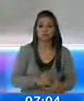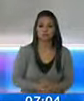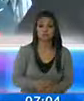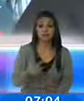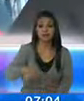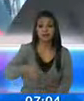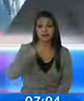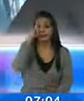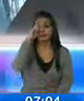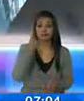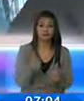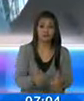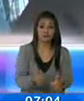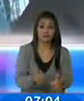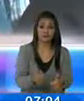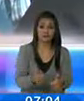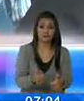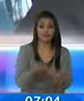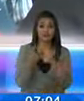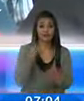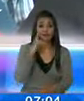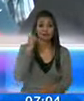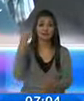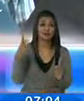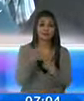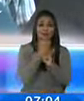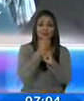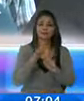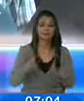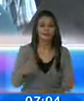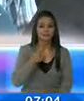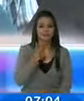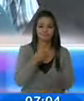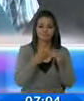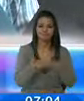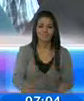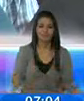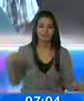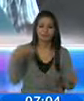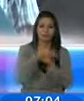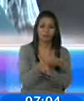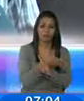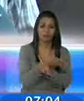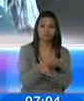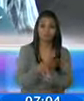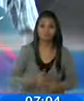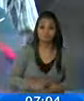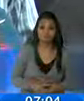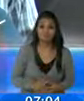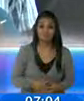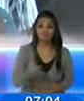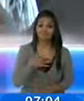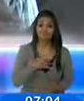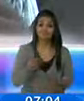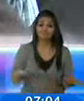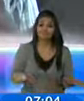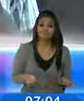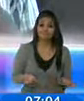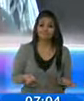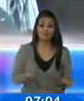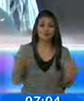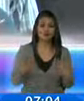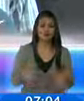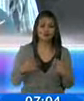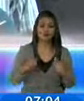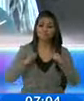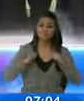bien, pero no nos alcanzó. Y nos deja un sentir, y nos deja